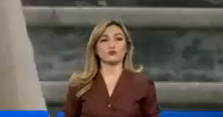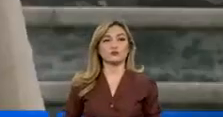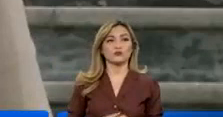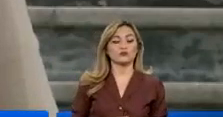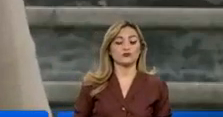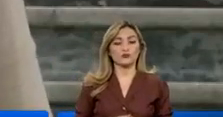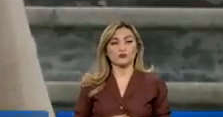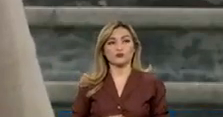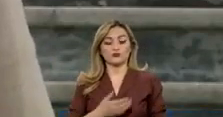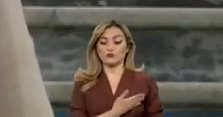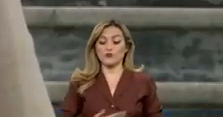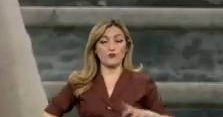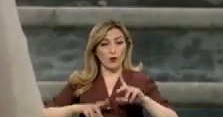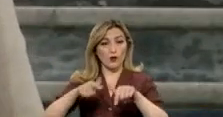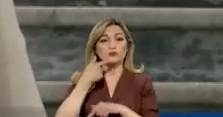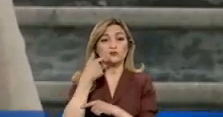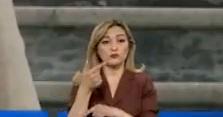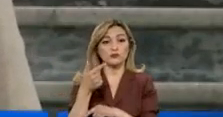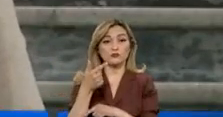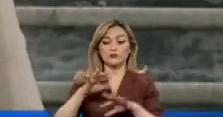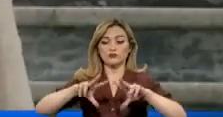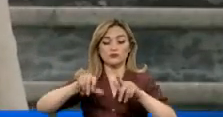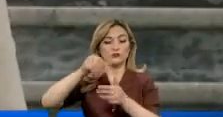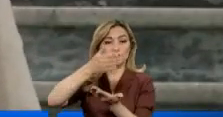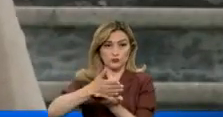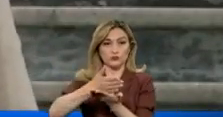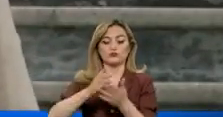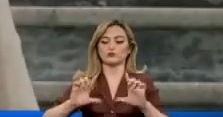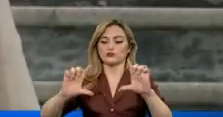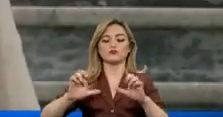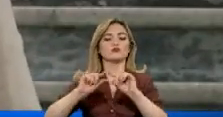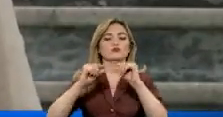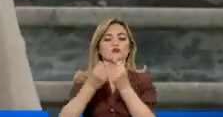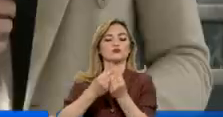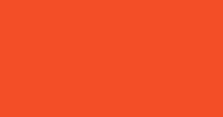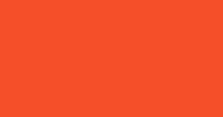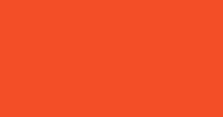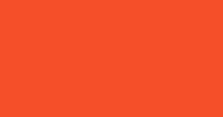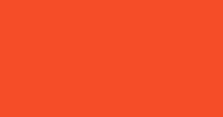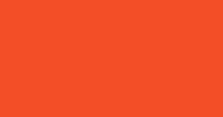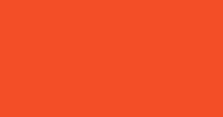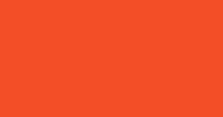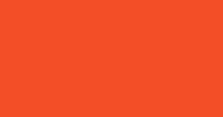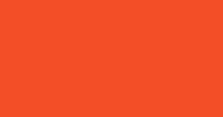también comentó que quiere que se eviten actos de corrupción con estos grupos vulnerables.